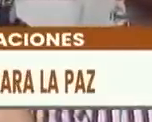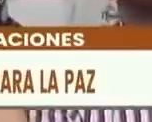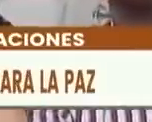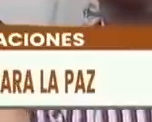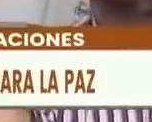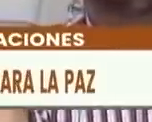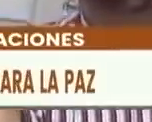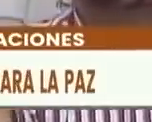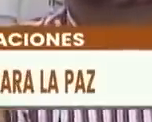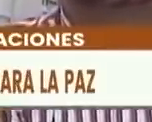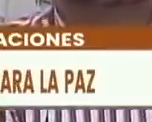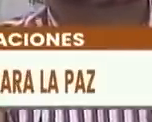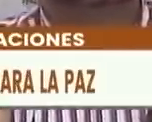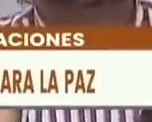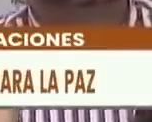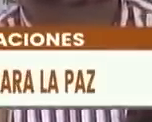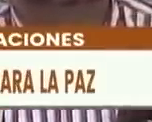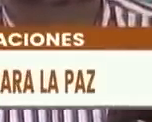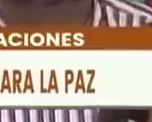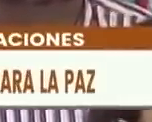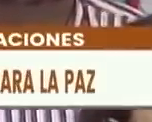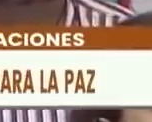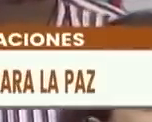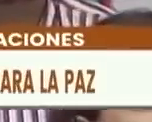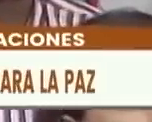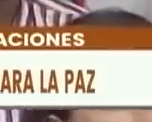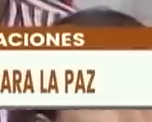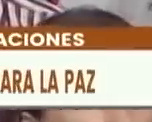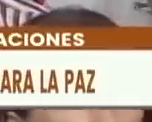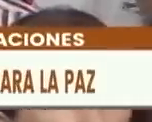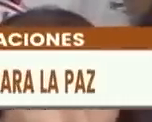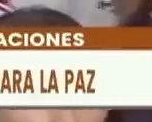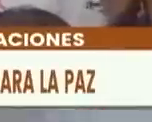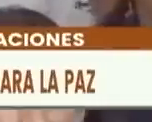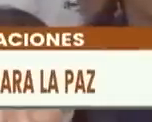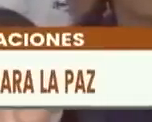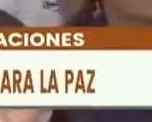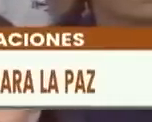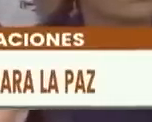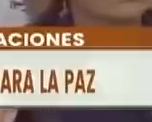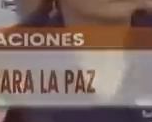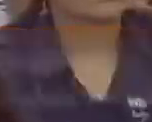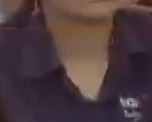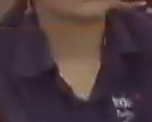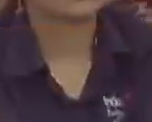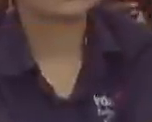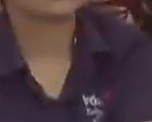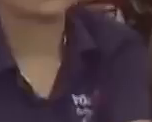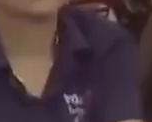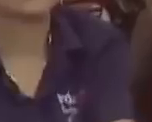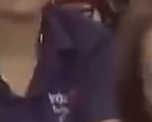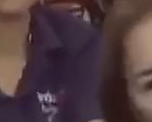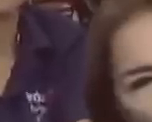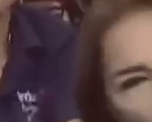la autoridad militar, el comandante de la REDI, el mayor general Castillo, comandante de la SODI,